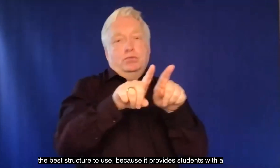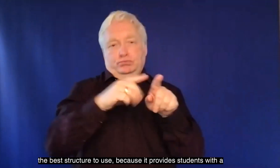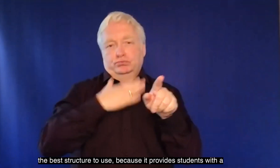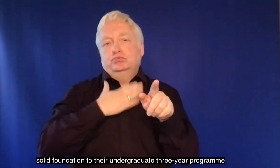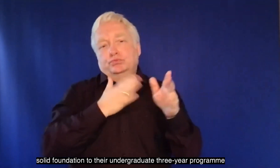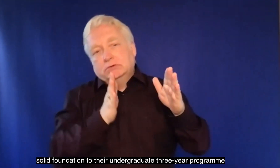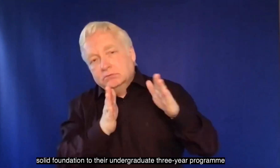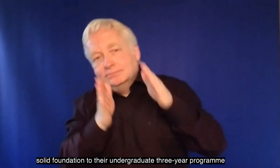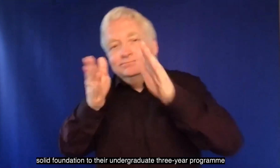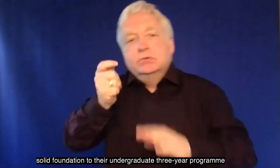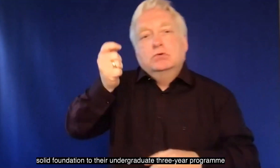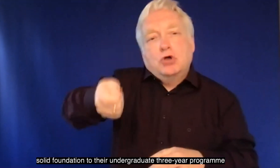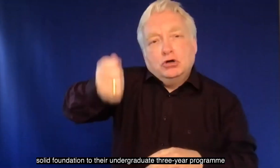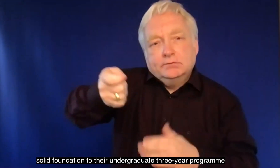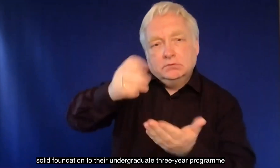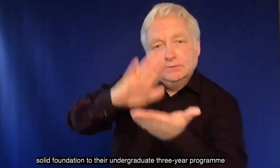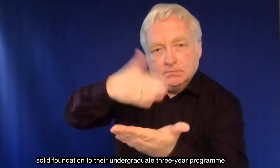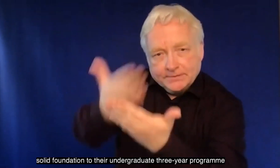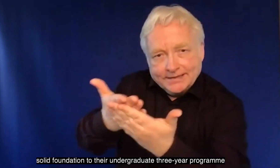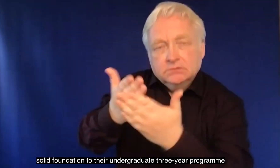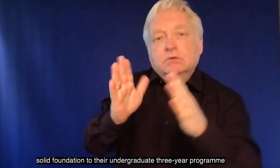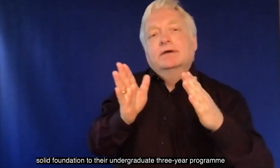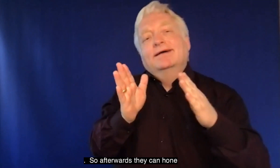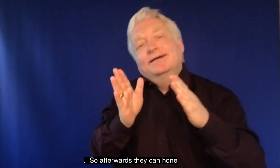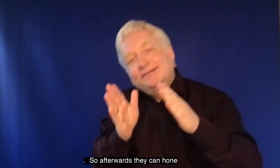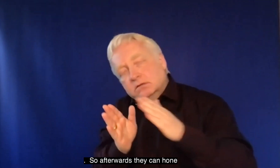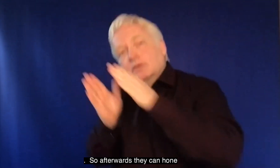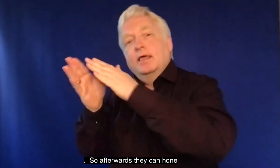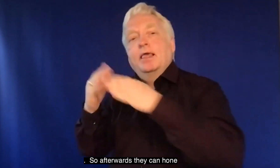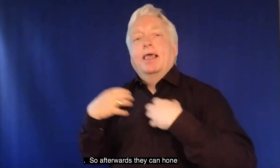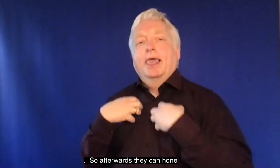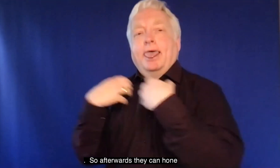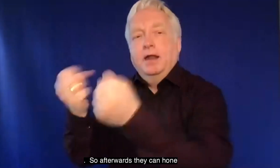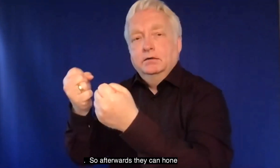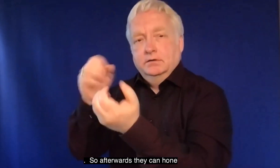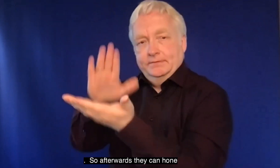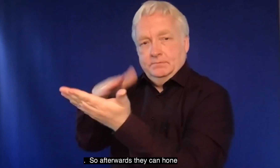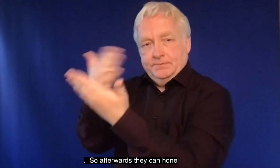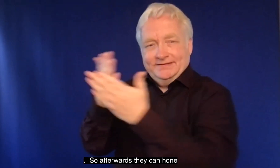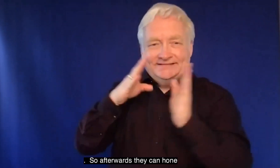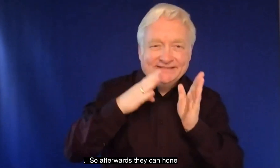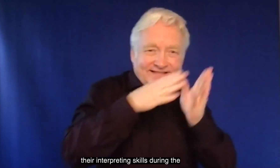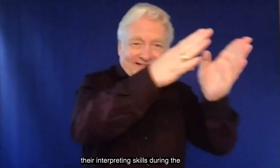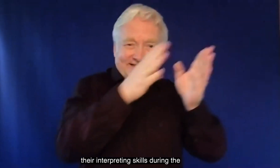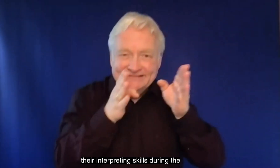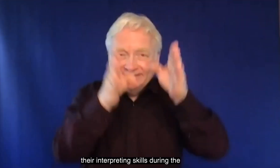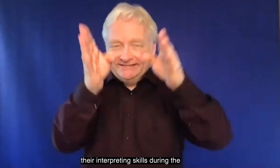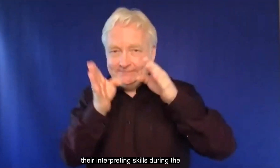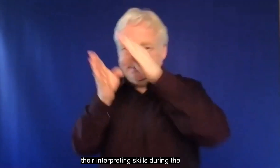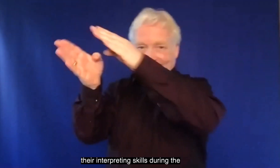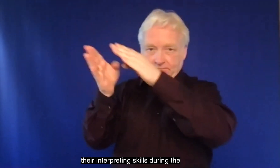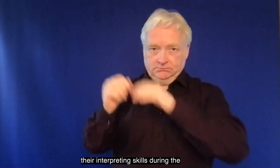poder, digamos que ahondar en esas destrezas interpretativas en los últimos años en el máster. En este máster